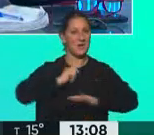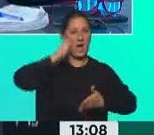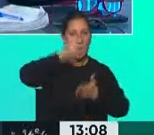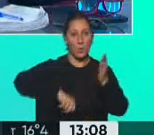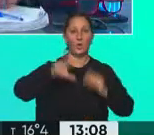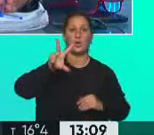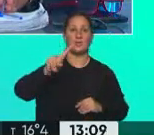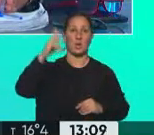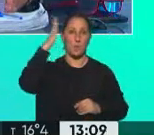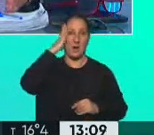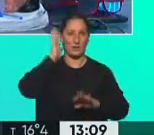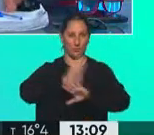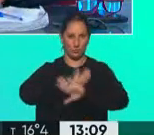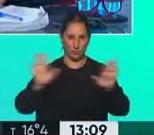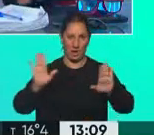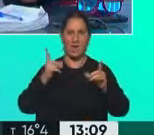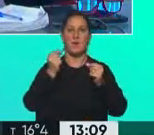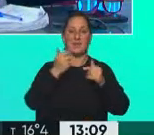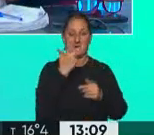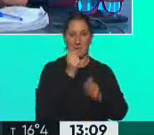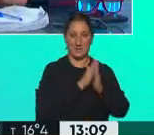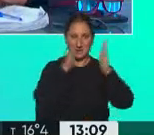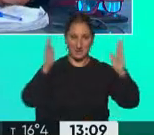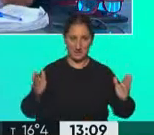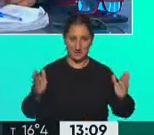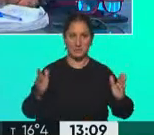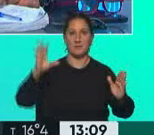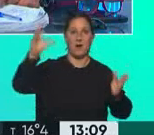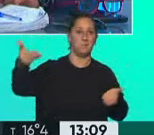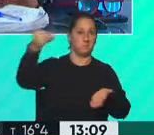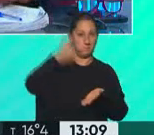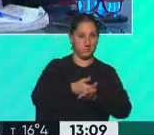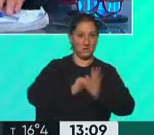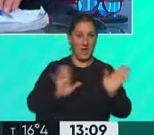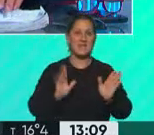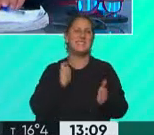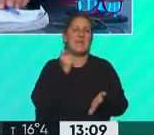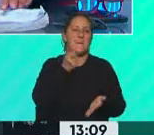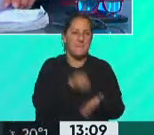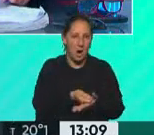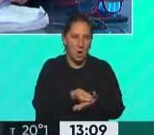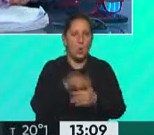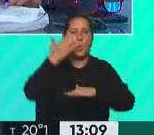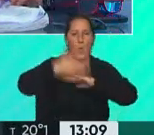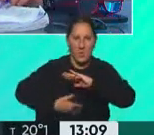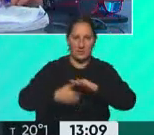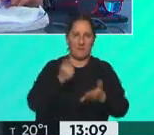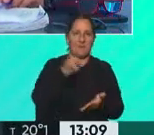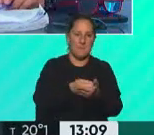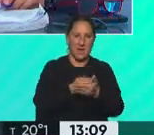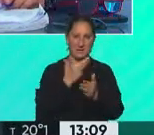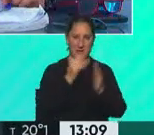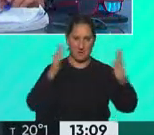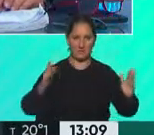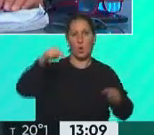31 de marzo está vigente este primer trimestre se hizo el primer desembolso con ese desembolso se han pagando los vencimientos del trimestre